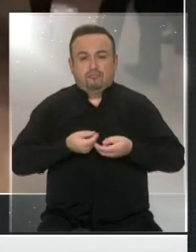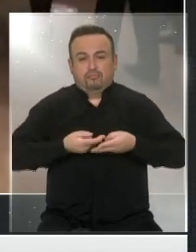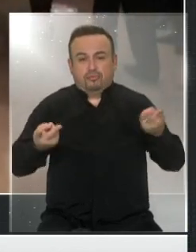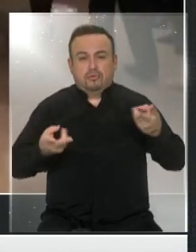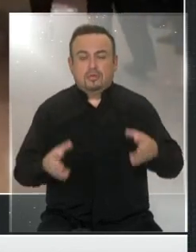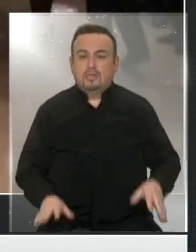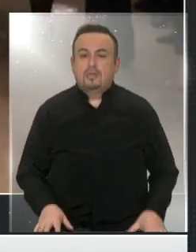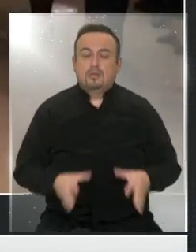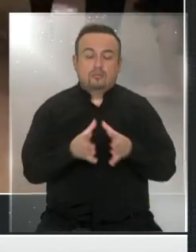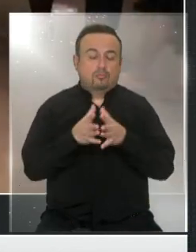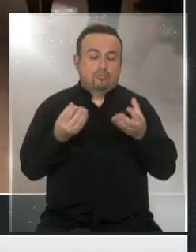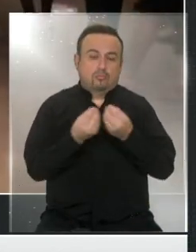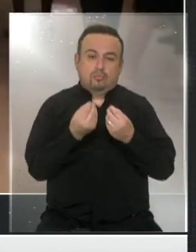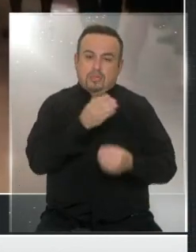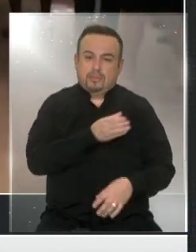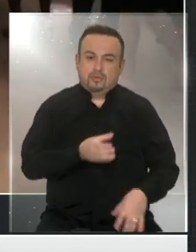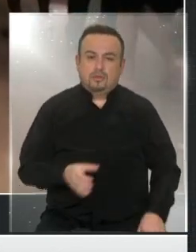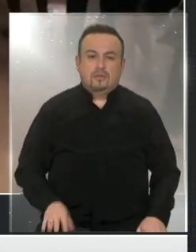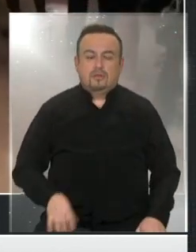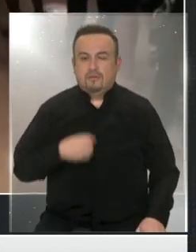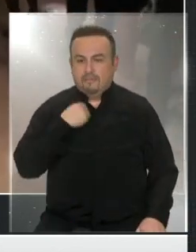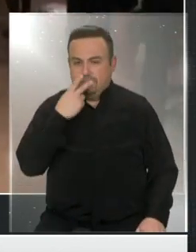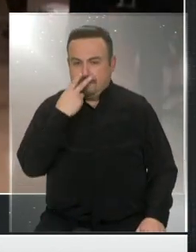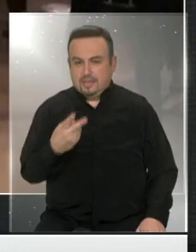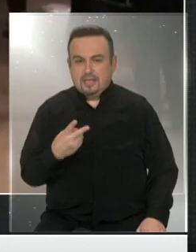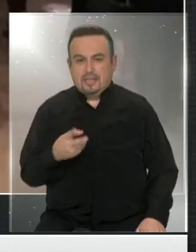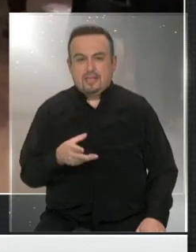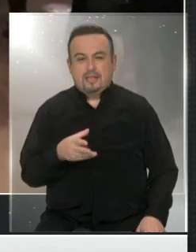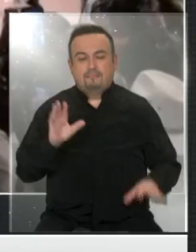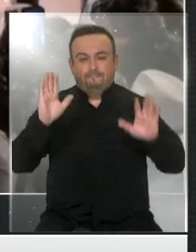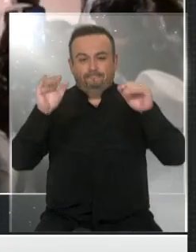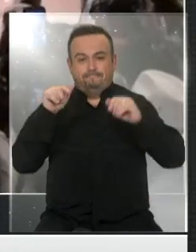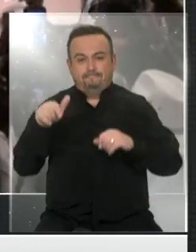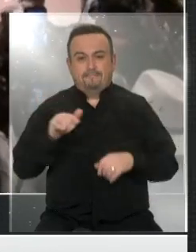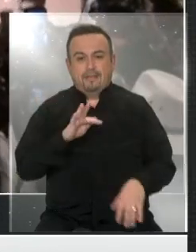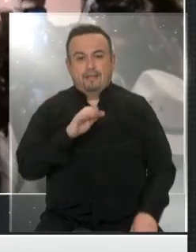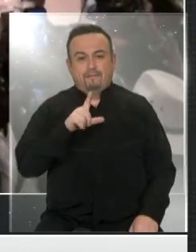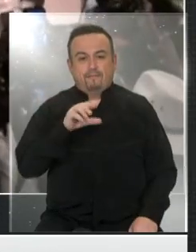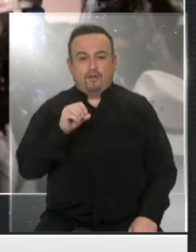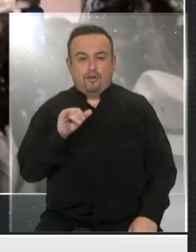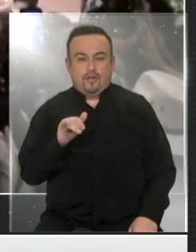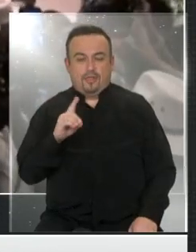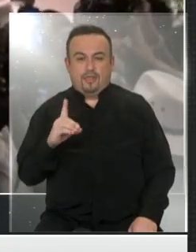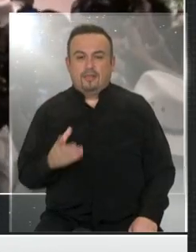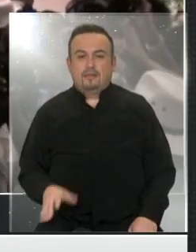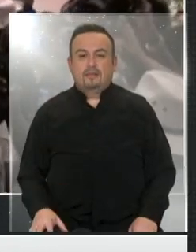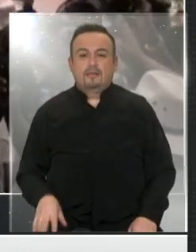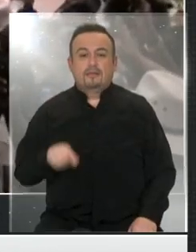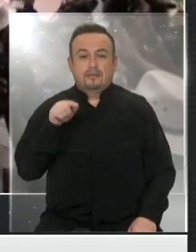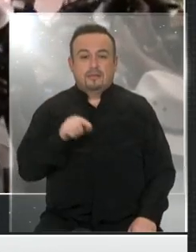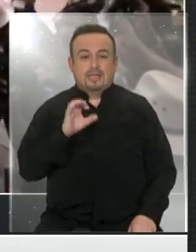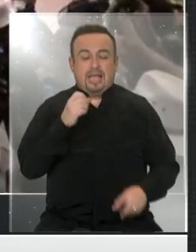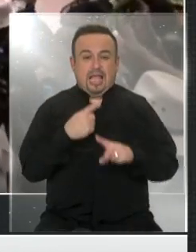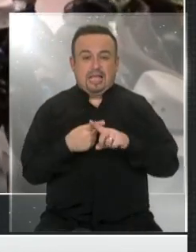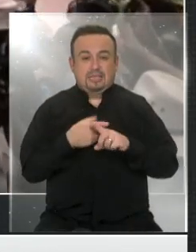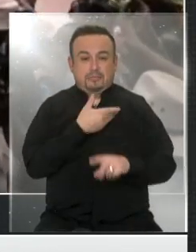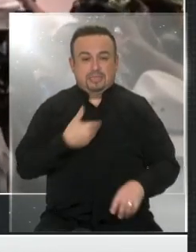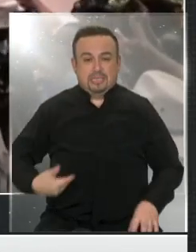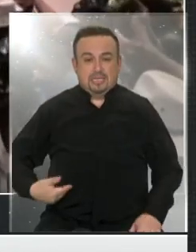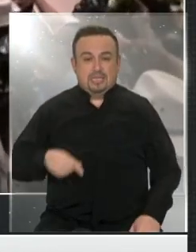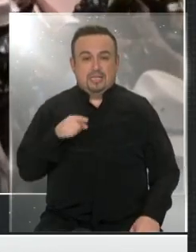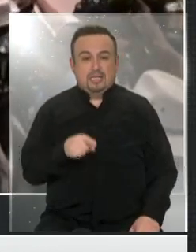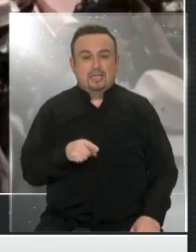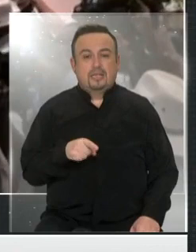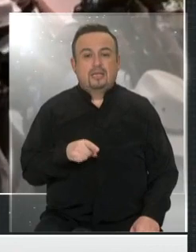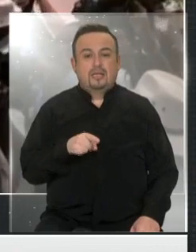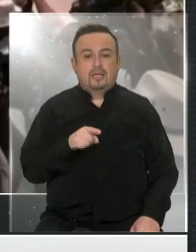abierta. Así es que muchísimas personas vieron esta despedida aquí en Estados Unidos. El ex vicepresidente de